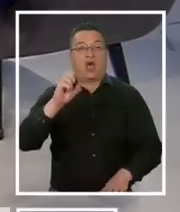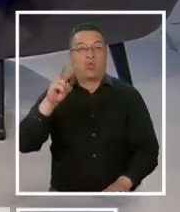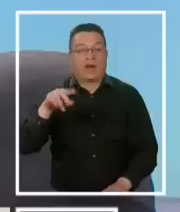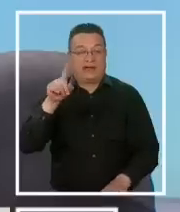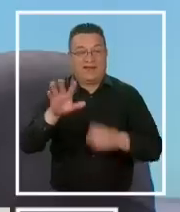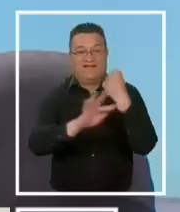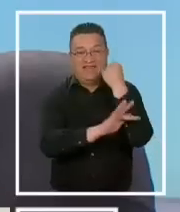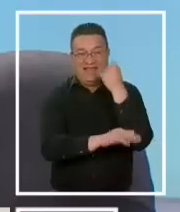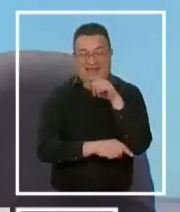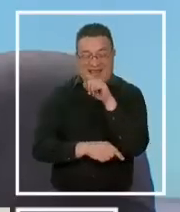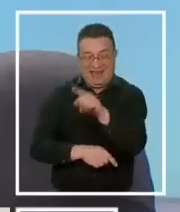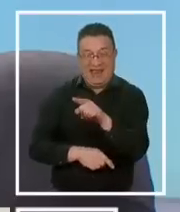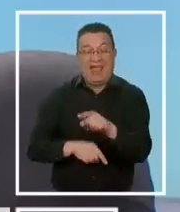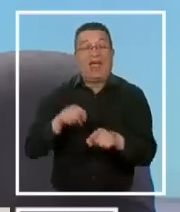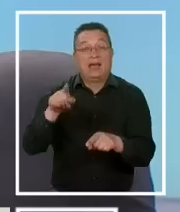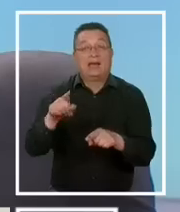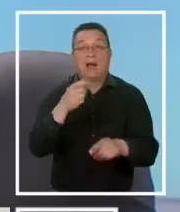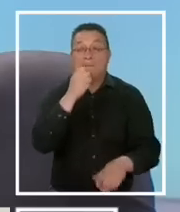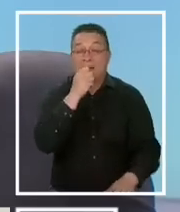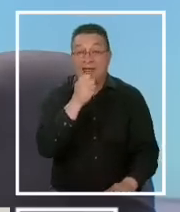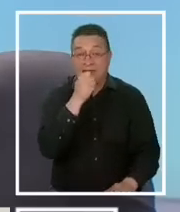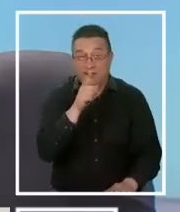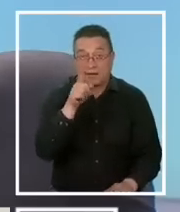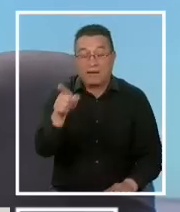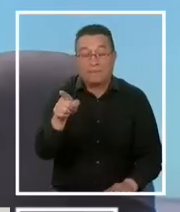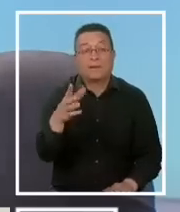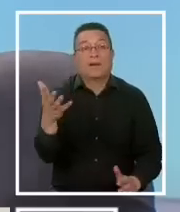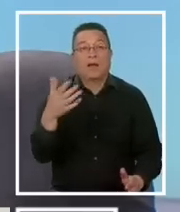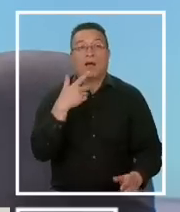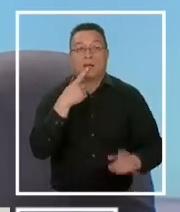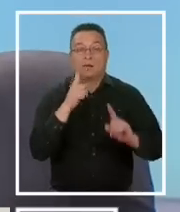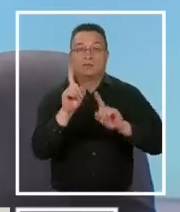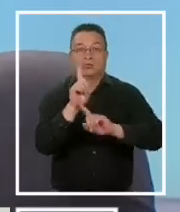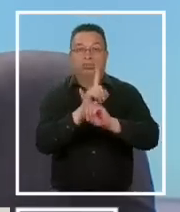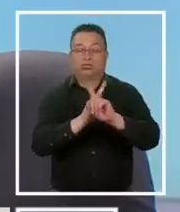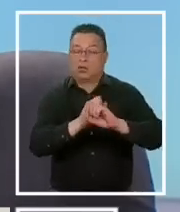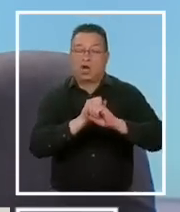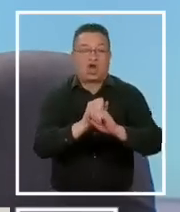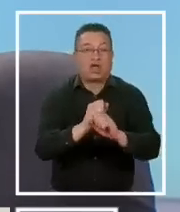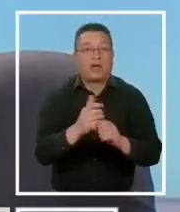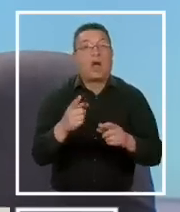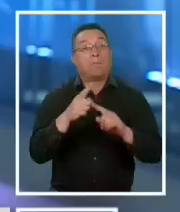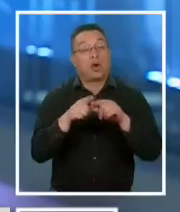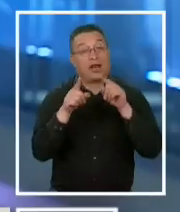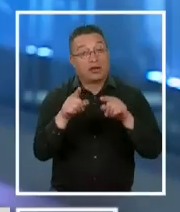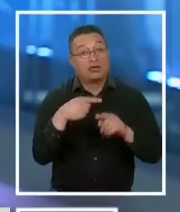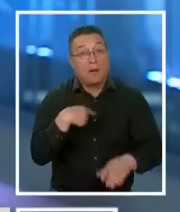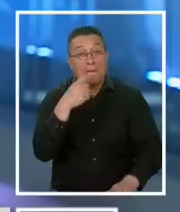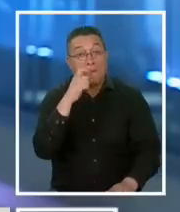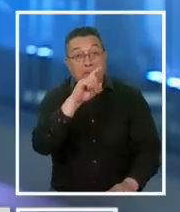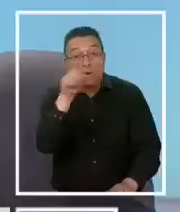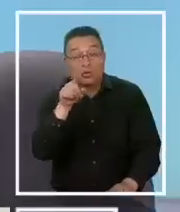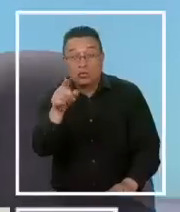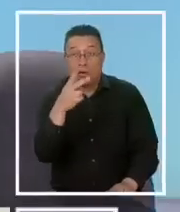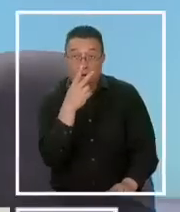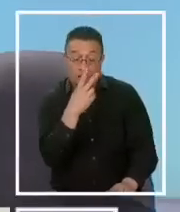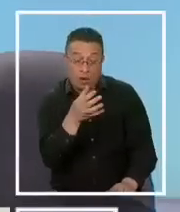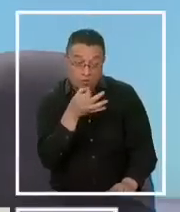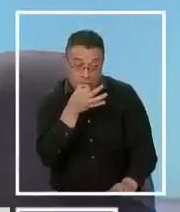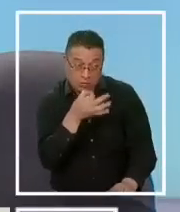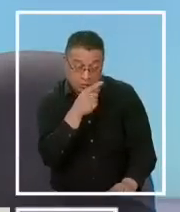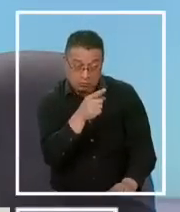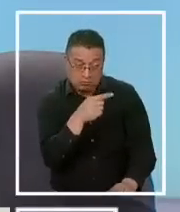la entrevista del fiscal de alguna manera sale a contradecirlo yo le pregunto cuando vio esas declaraciones